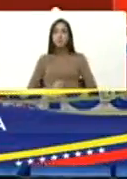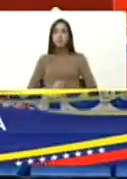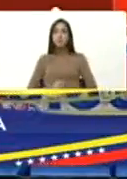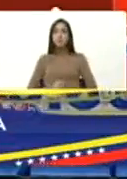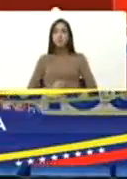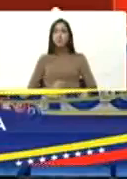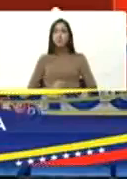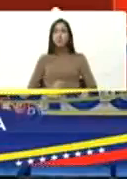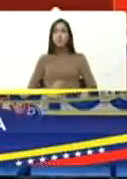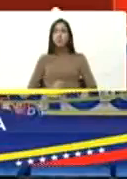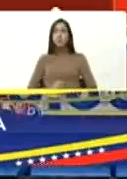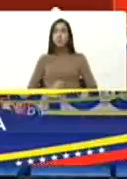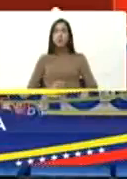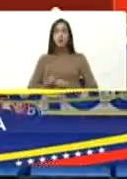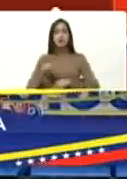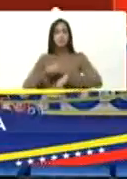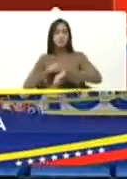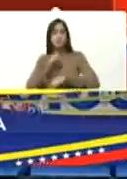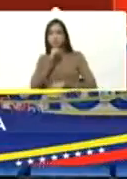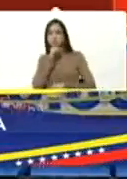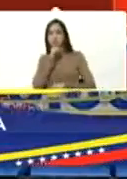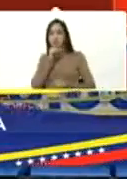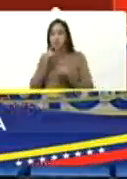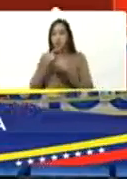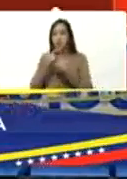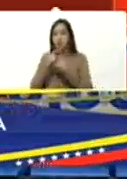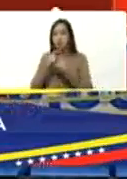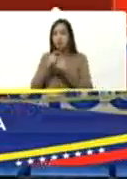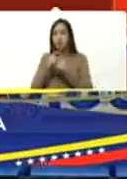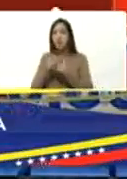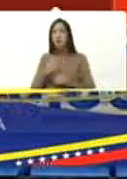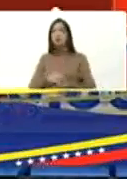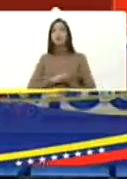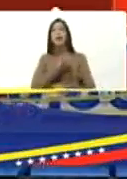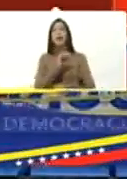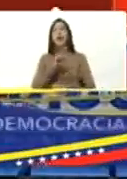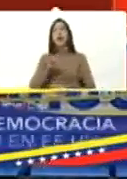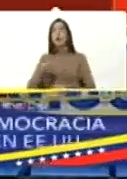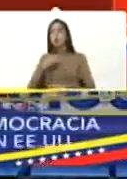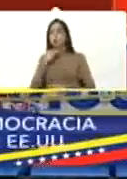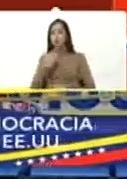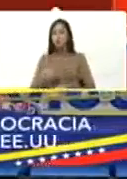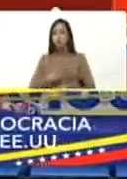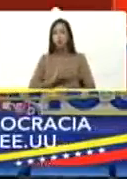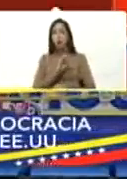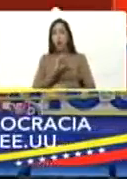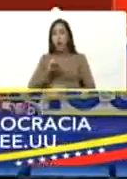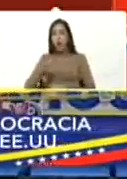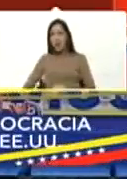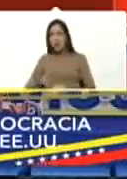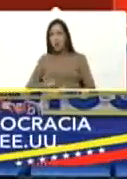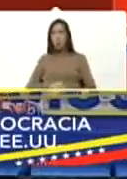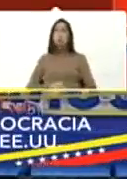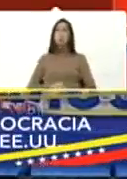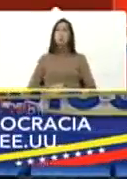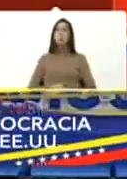Estamos en horario infantil. Del Carrizo se puede decir, ¿verdad, Silvia? ¿Sí? Del Carrizo. Bueno, un cafecito ahí,